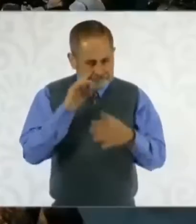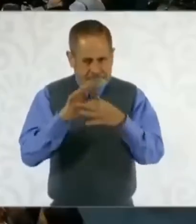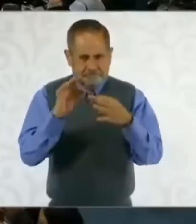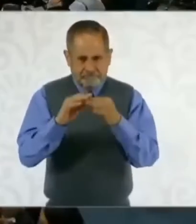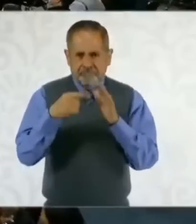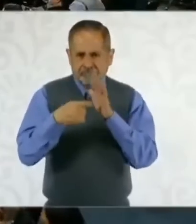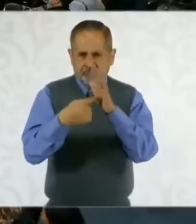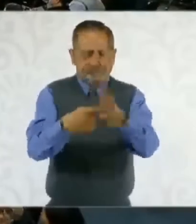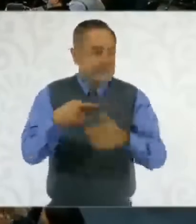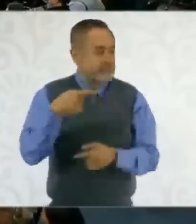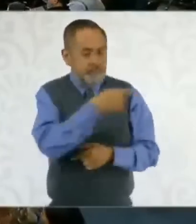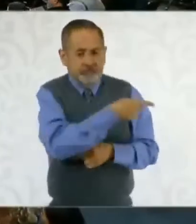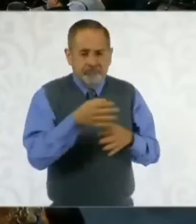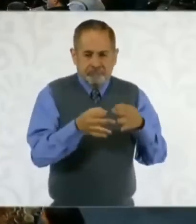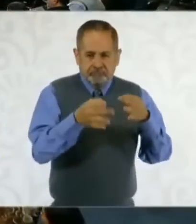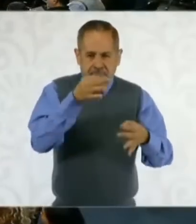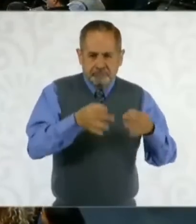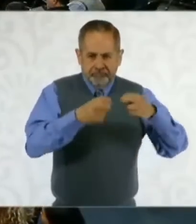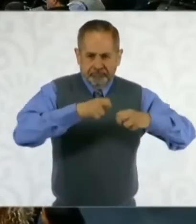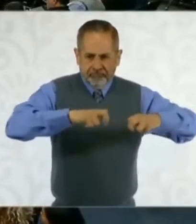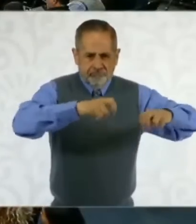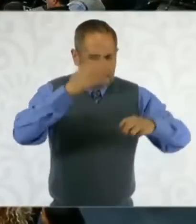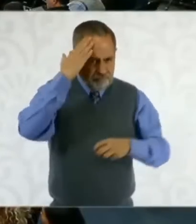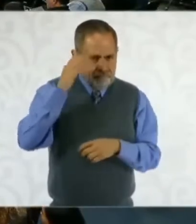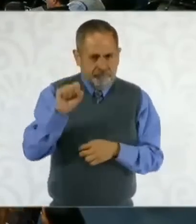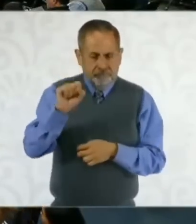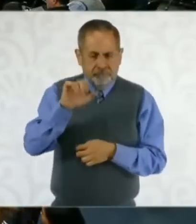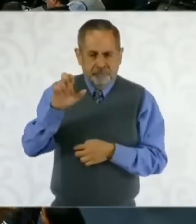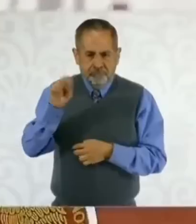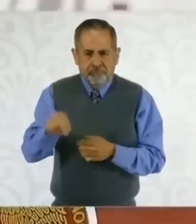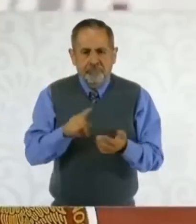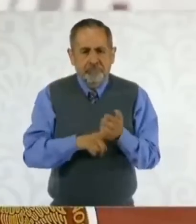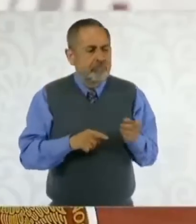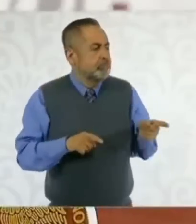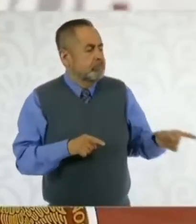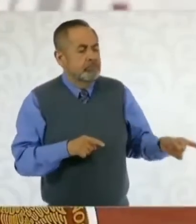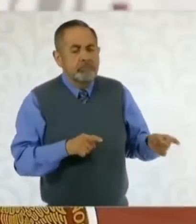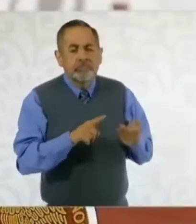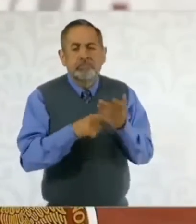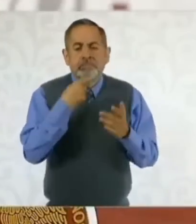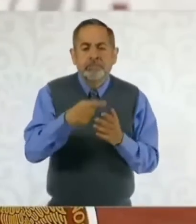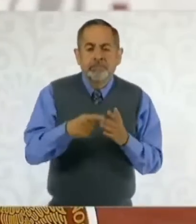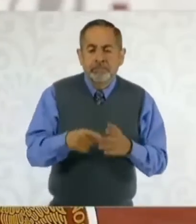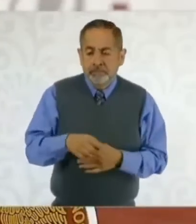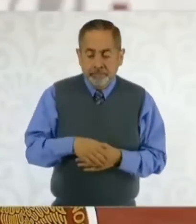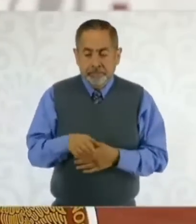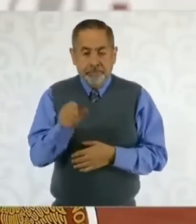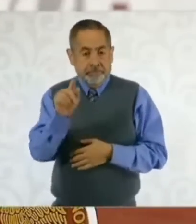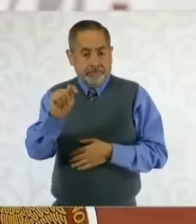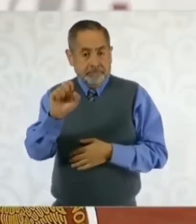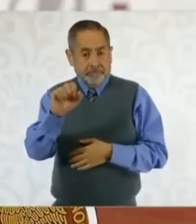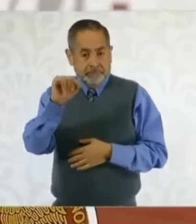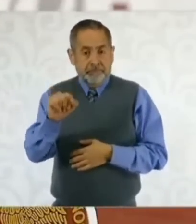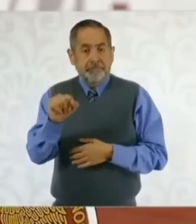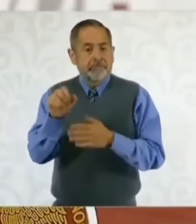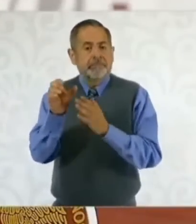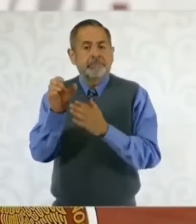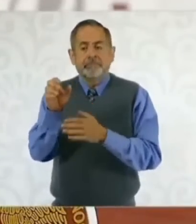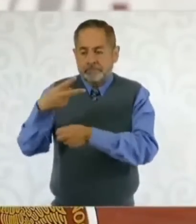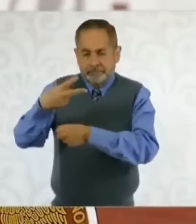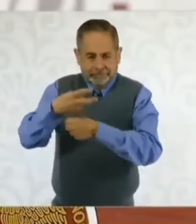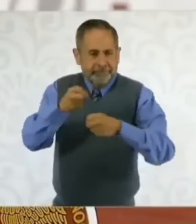por los ministros de la mayoría de la Corte. La contradicción de tesis 105-2021 de la